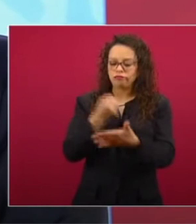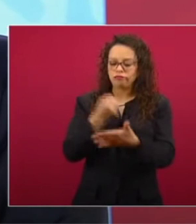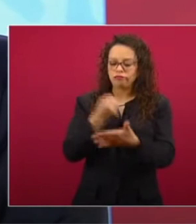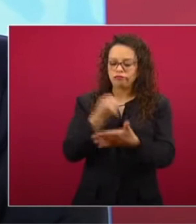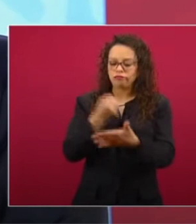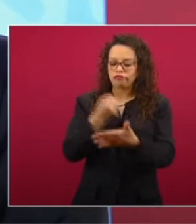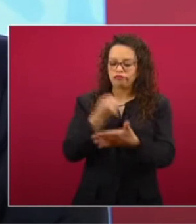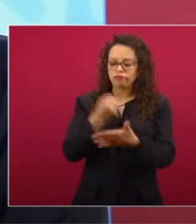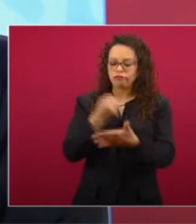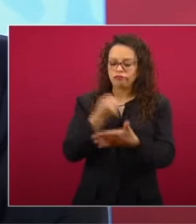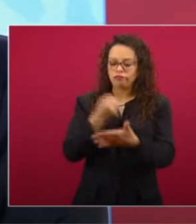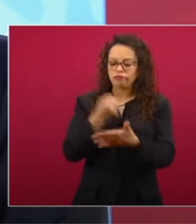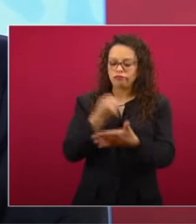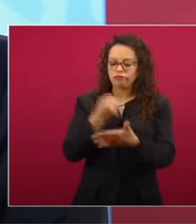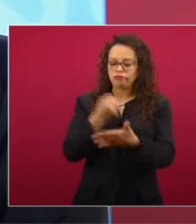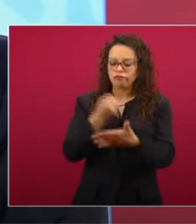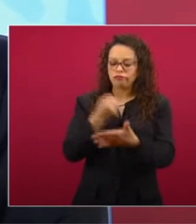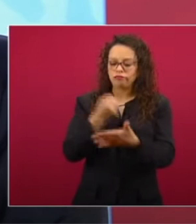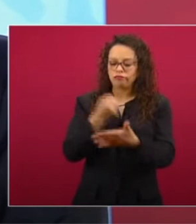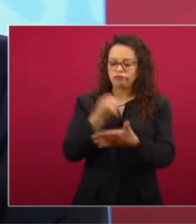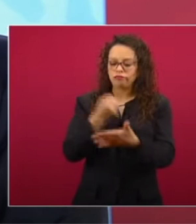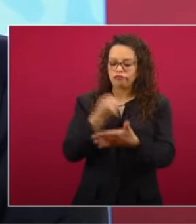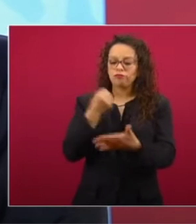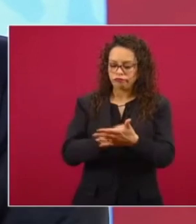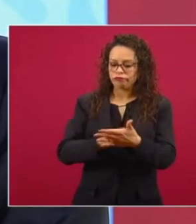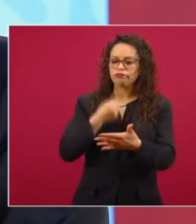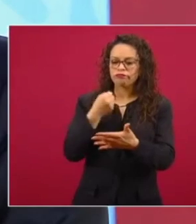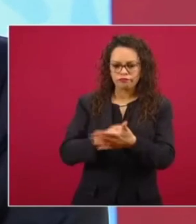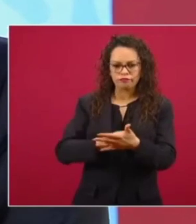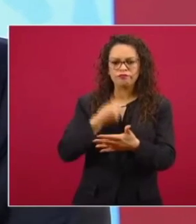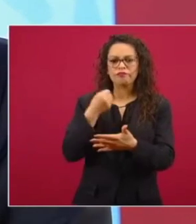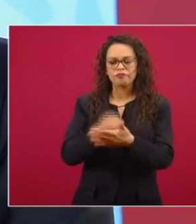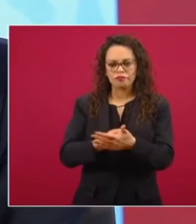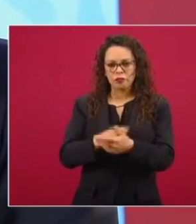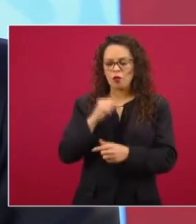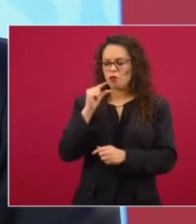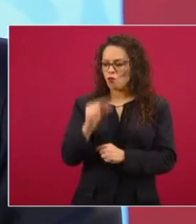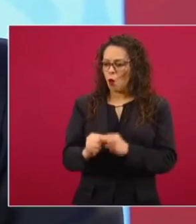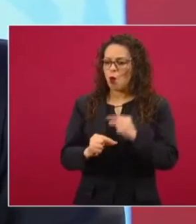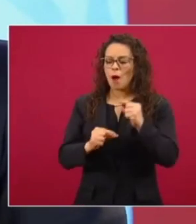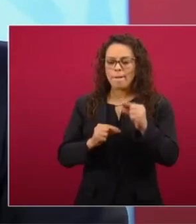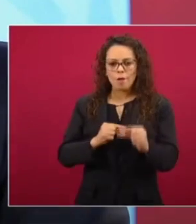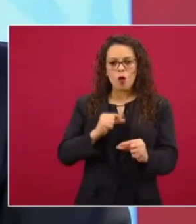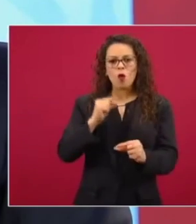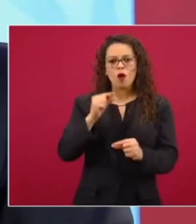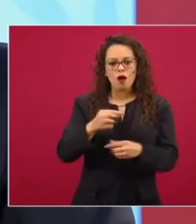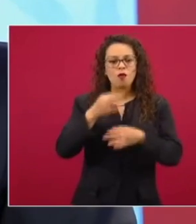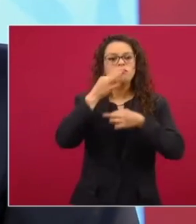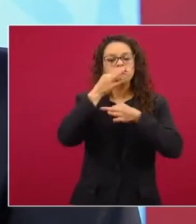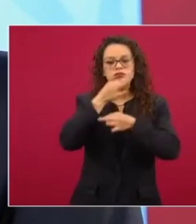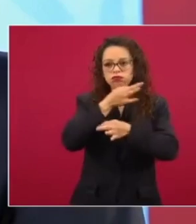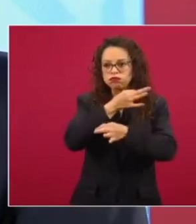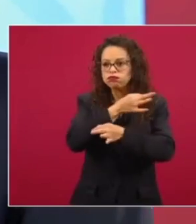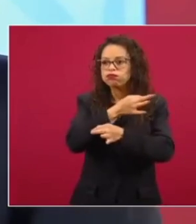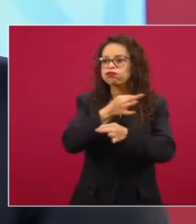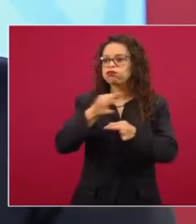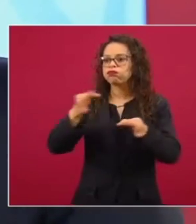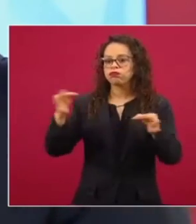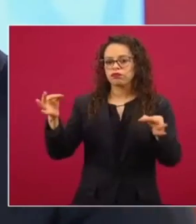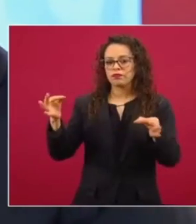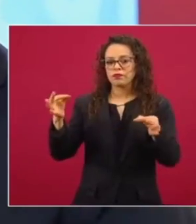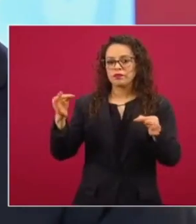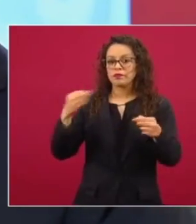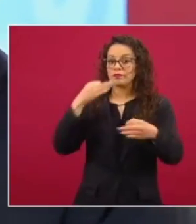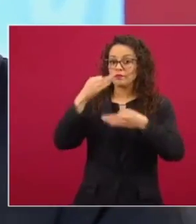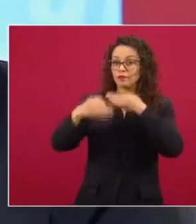¿Cómo es posible que nadie dé a conocer esto? El mensaje de que no se